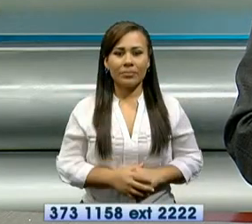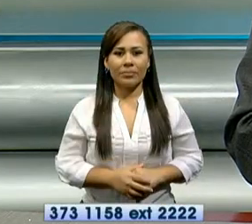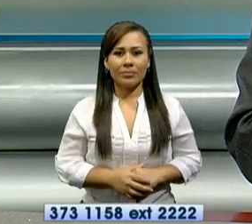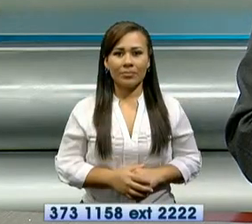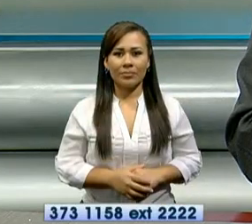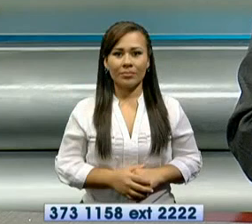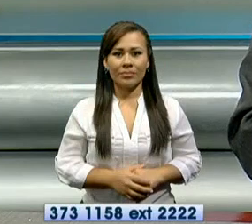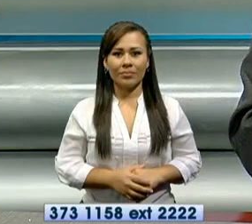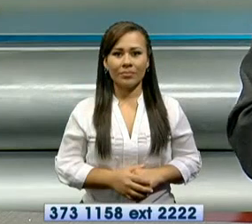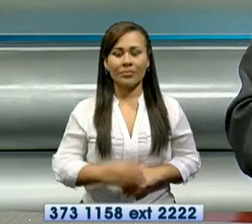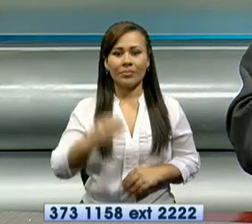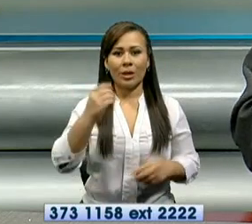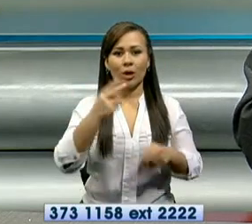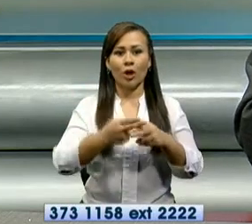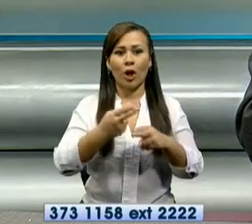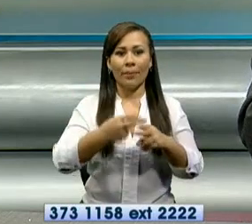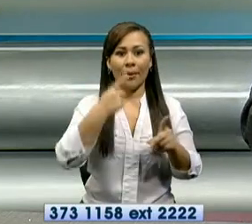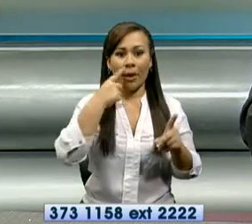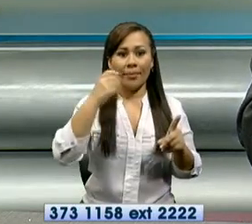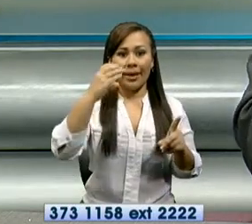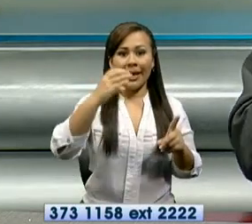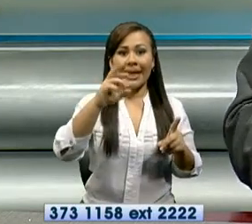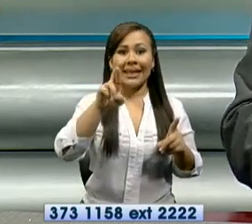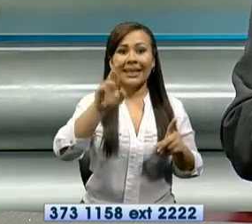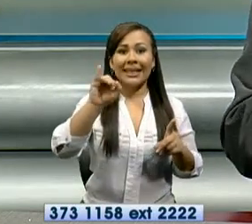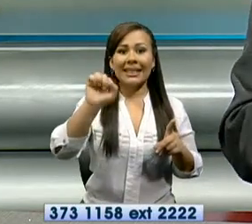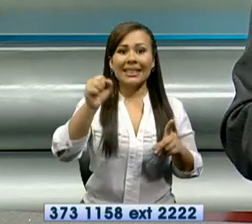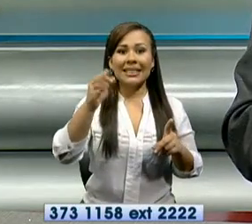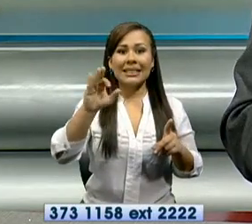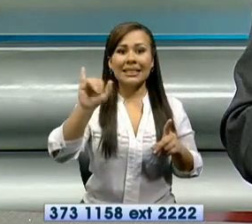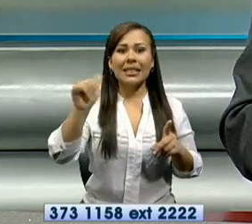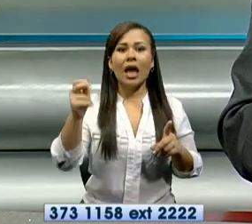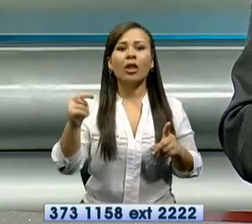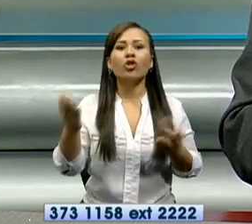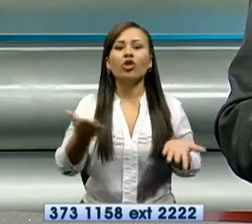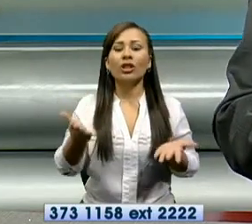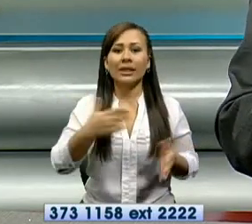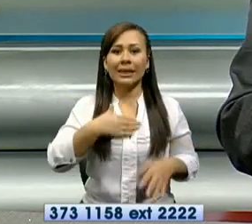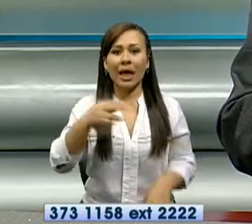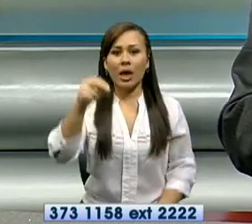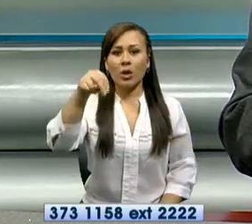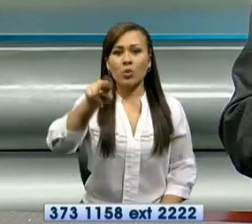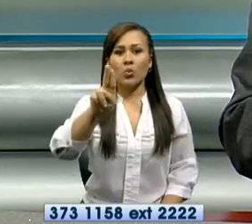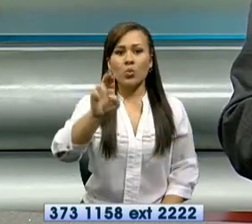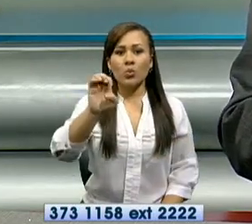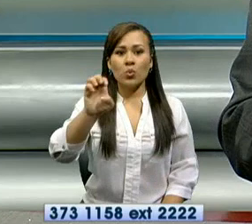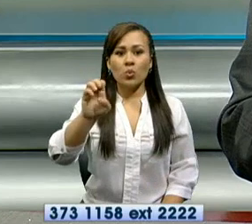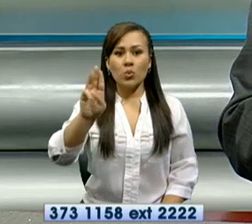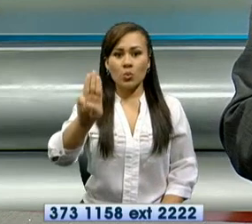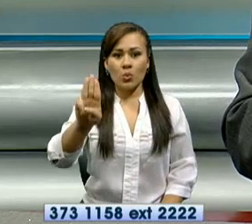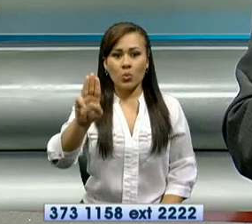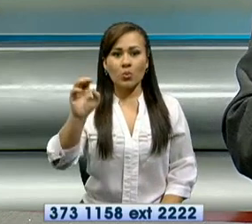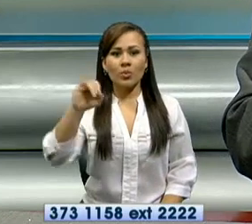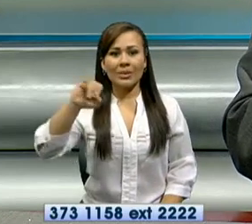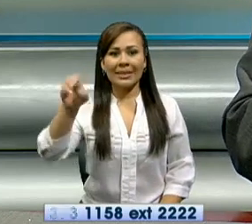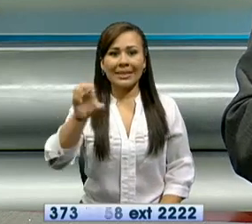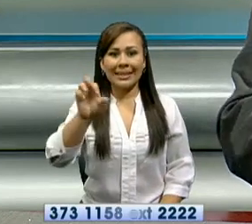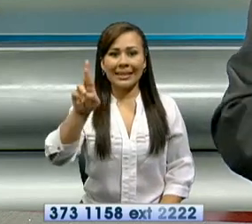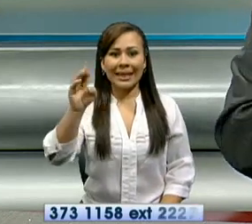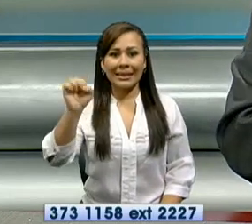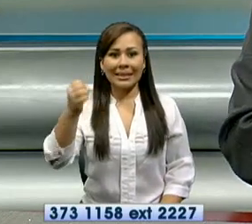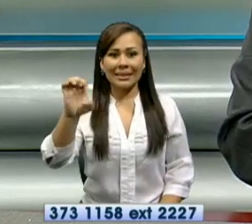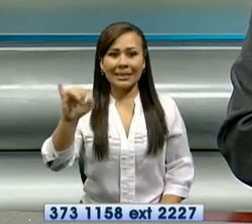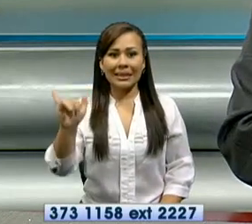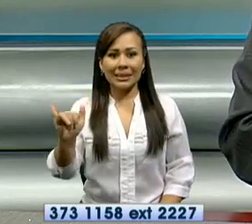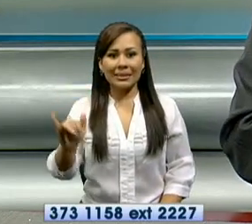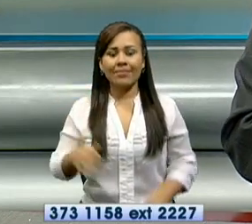Ya, Cristian Mendoza desde New Jersey, tengo entendido, ¿no? Ok, a ver, empezamos con